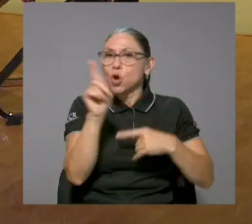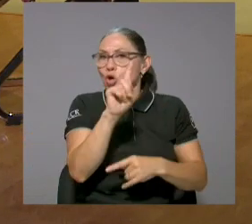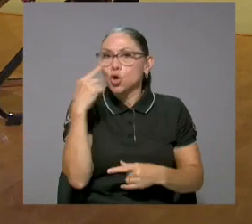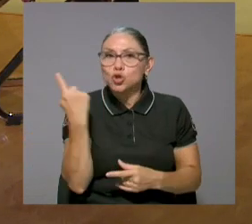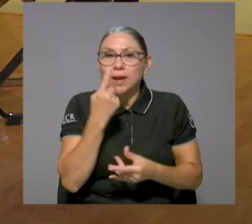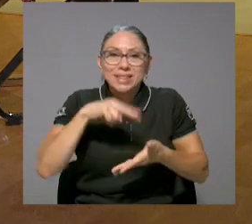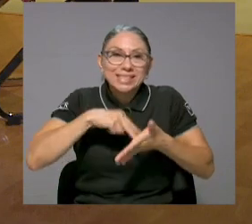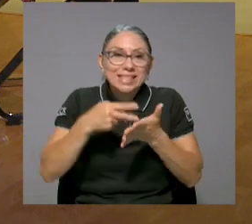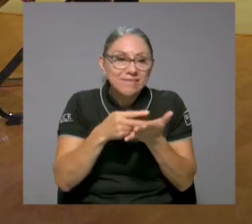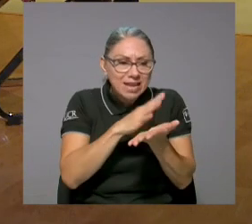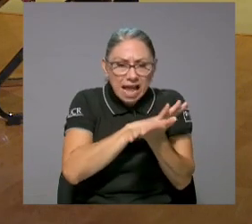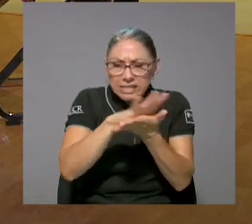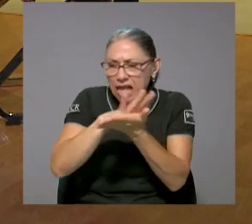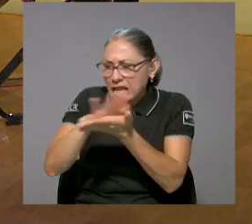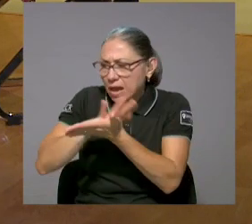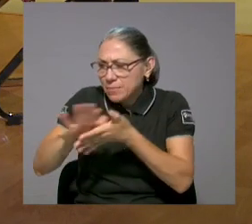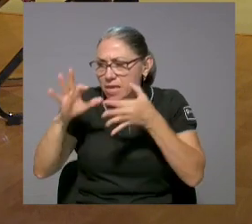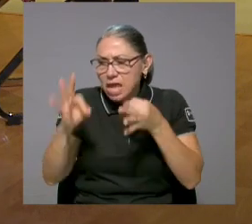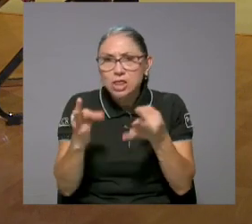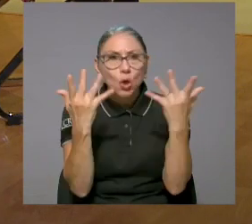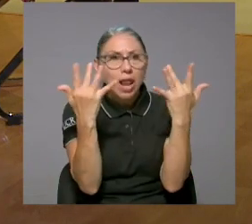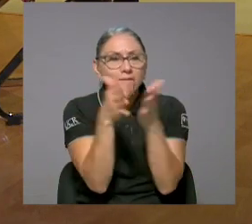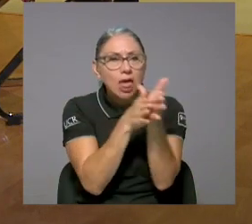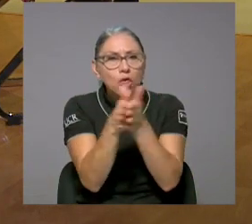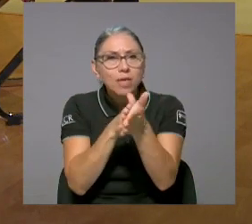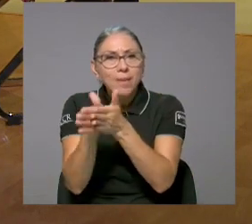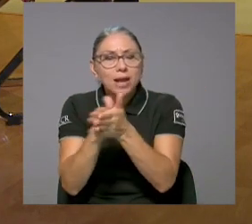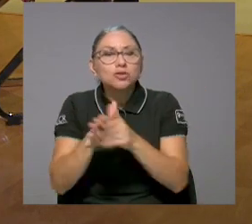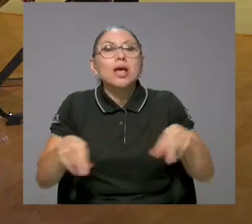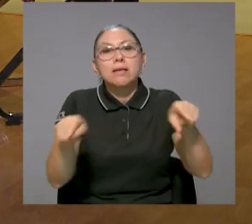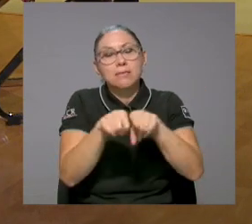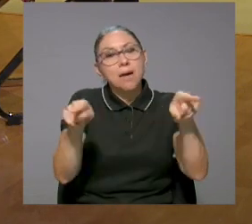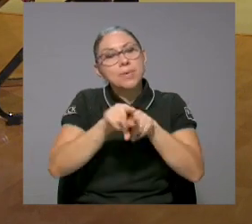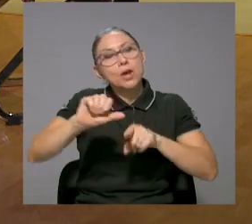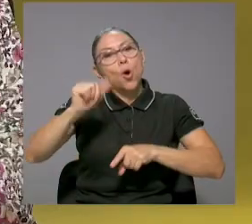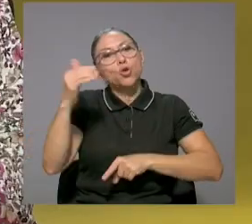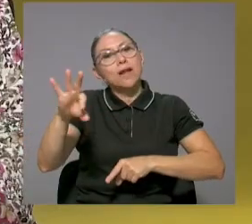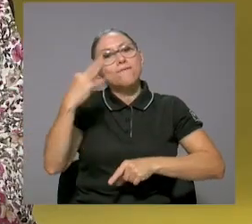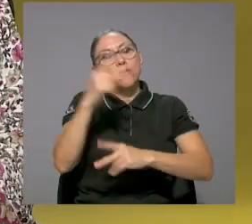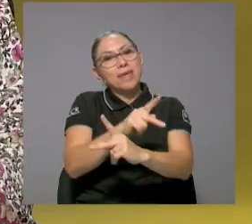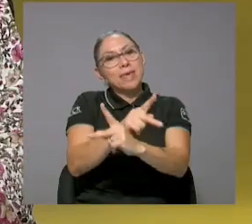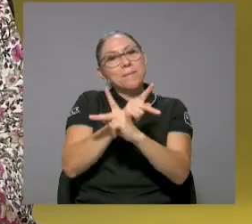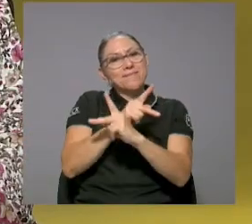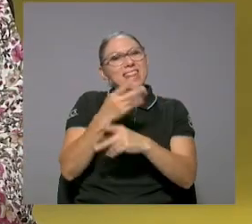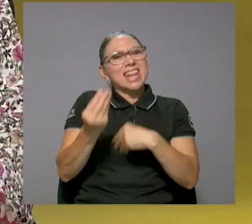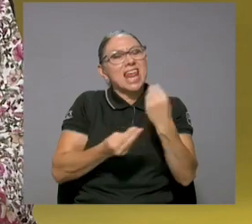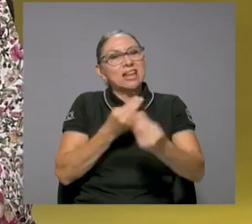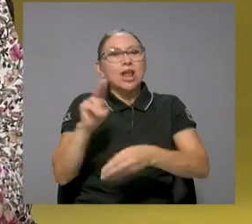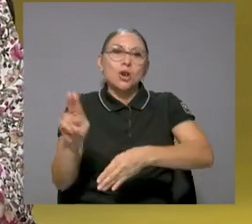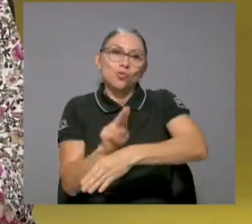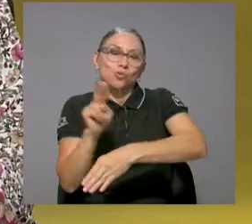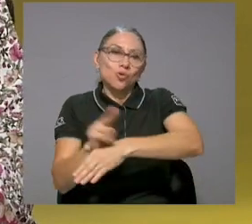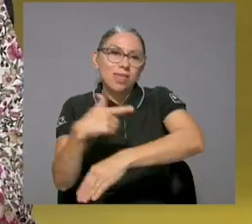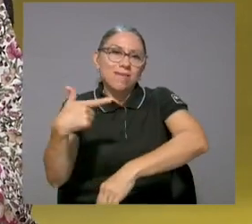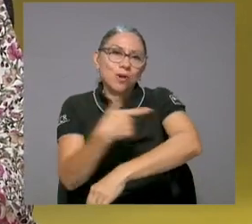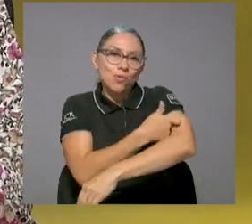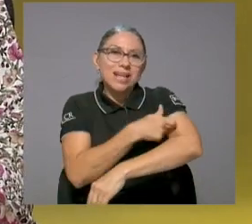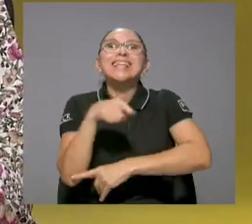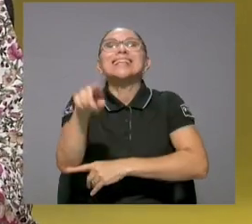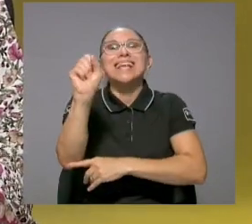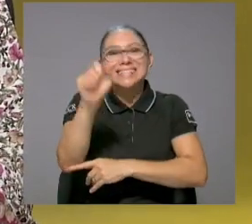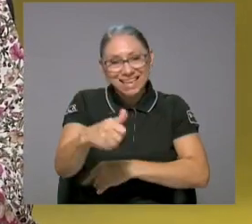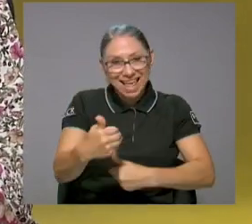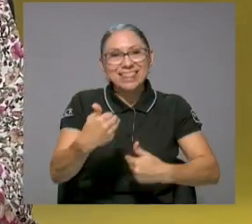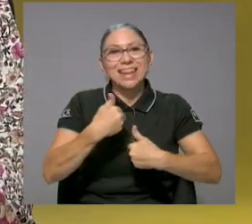práctica de lavado de manos, sino que en este caso puntual tenemos también otra forma de prevenir, que es el uso de vacunas, y esa vacuna sí la tenemos